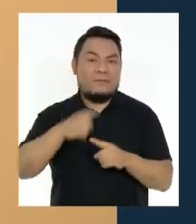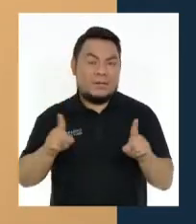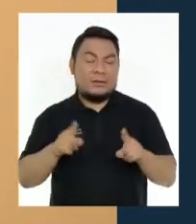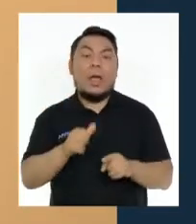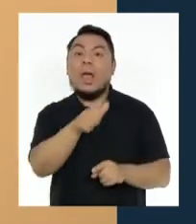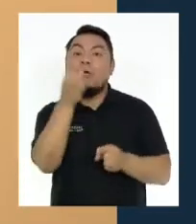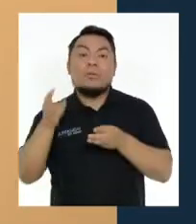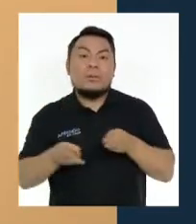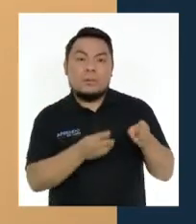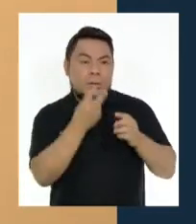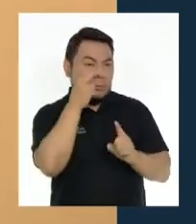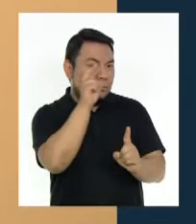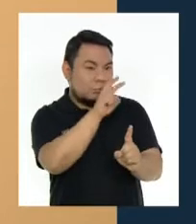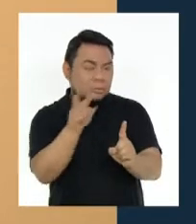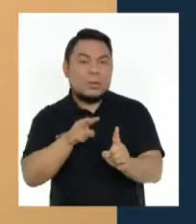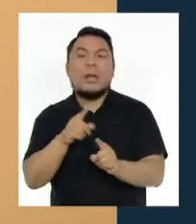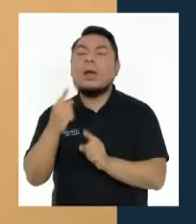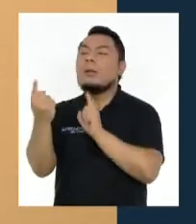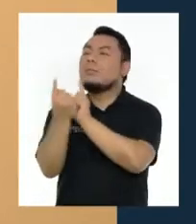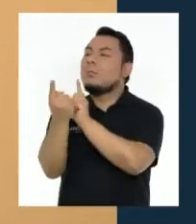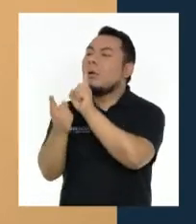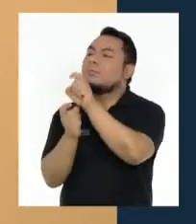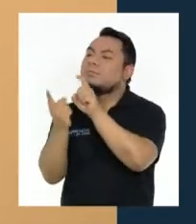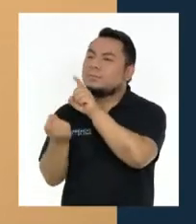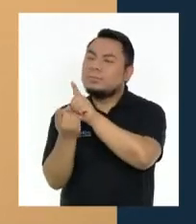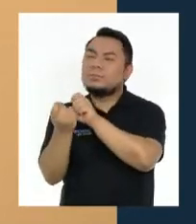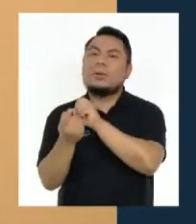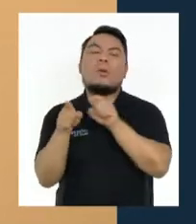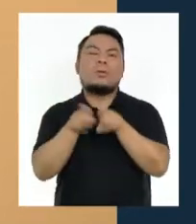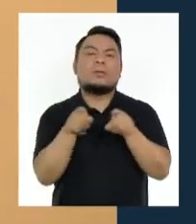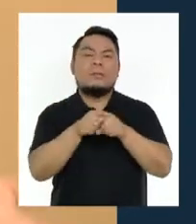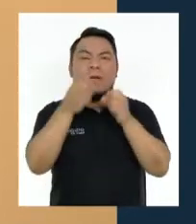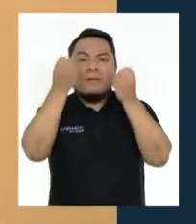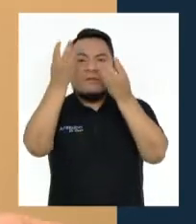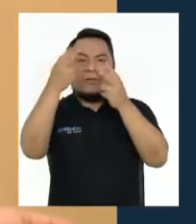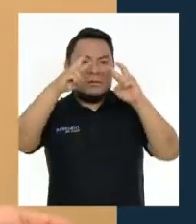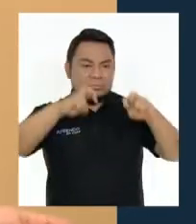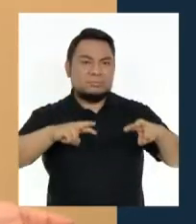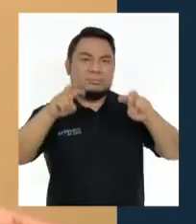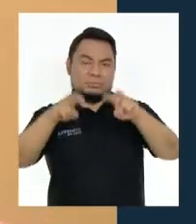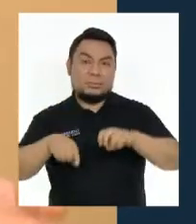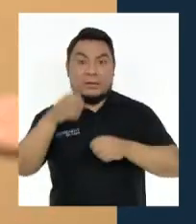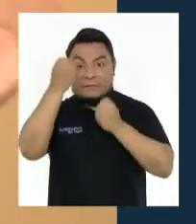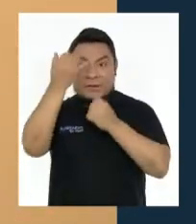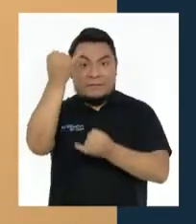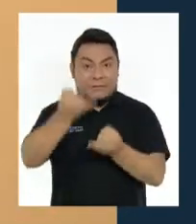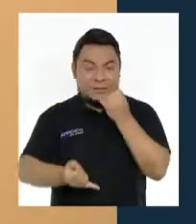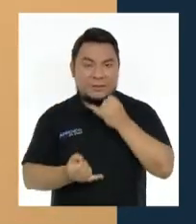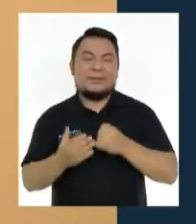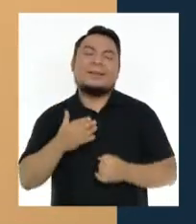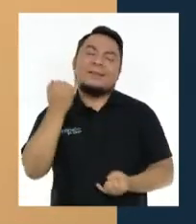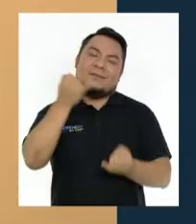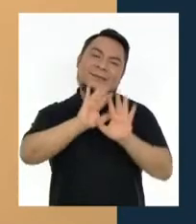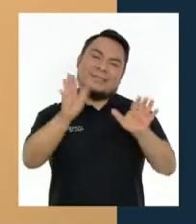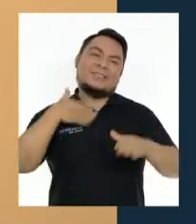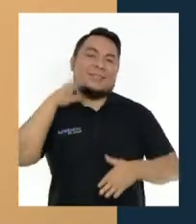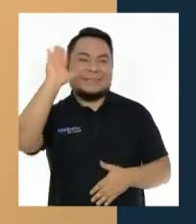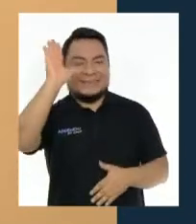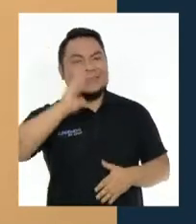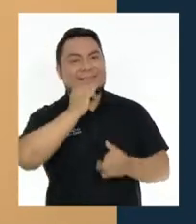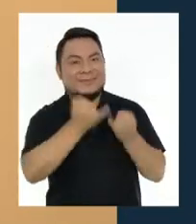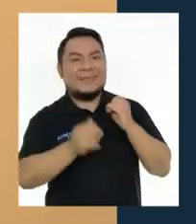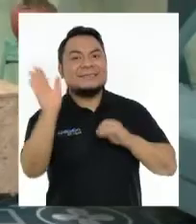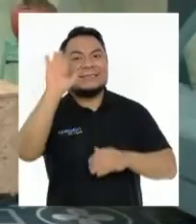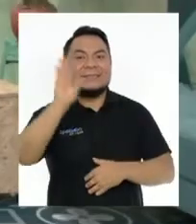la observación, la entrevista y la técnica documental. Y con esa información final, yo me despido.